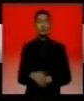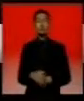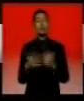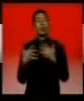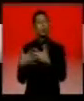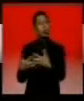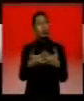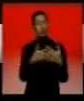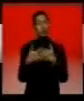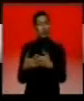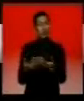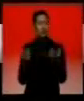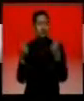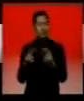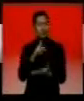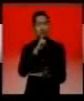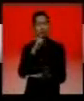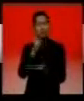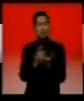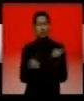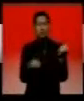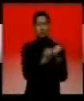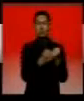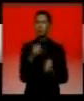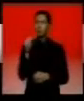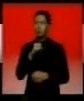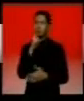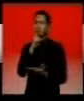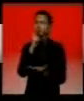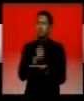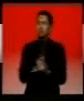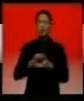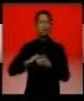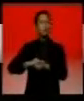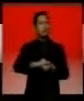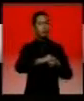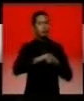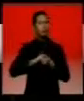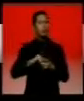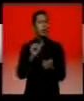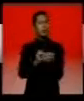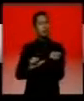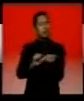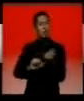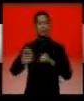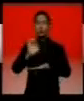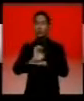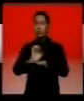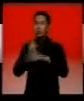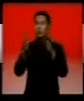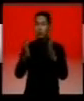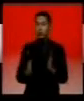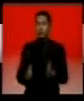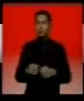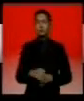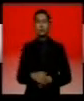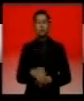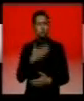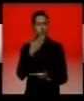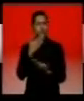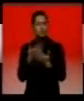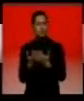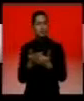unidad que debe existir para ayudar a las personas que lo necesitan. Por supuesto, la solidaridad entre todos los hermanos ecuatorianos. Muy bien, muy amable, gracias. Vemos